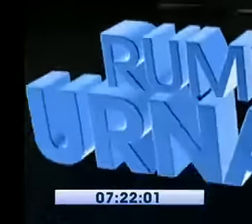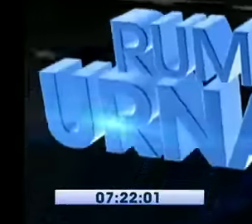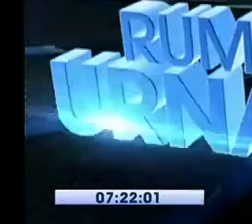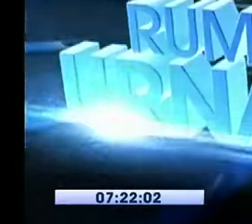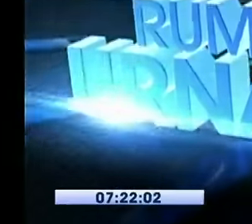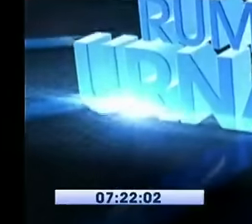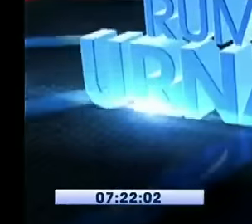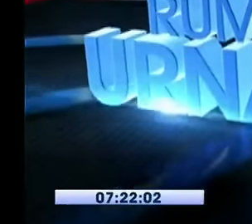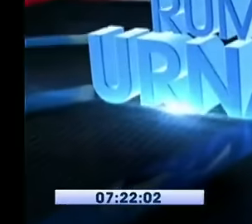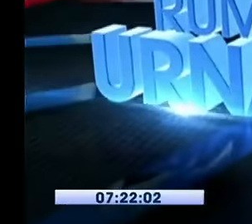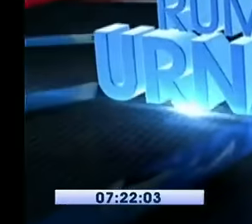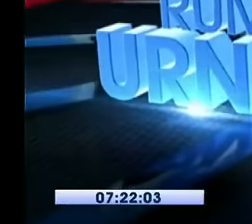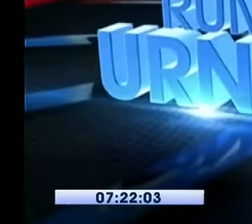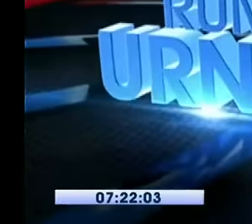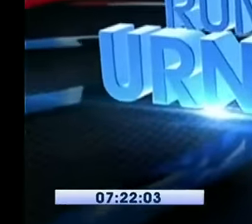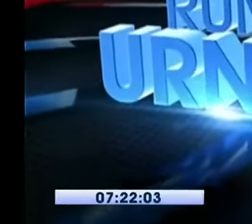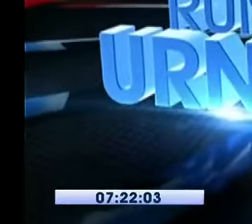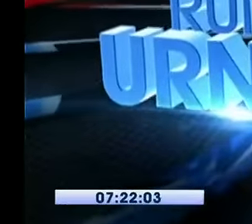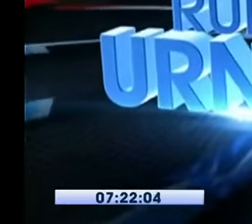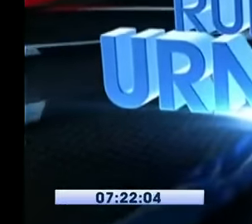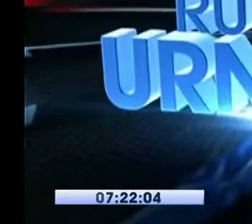rumbo a las urnas